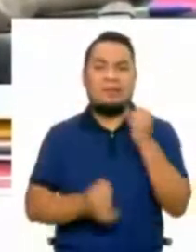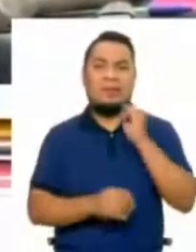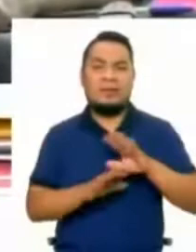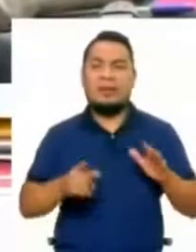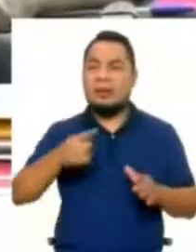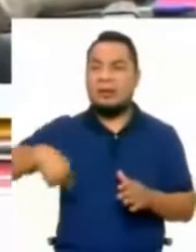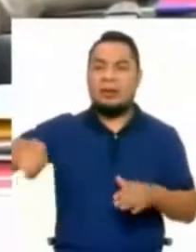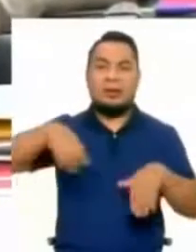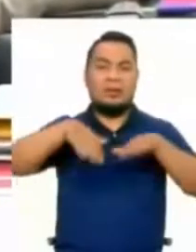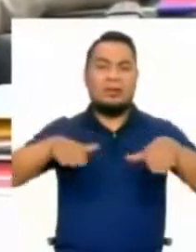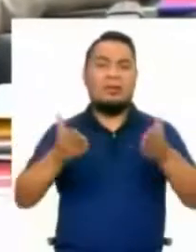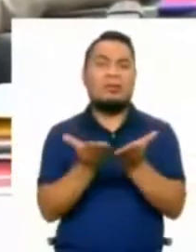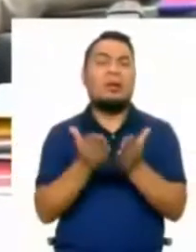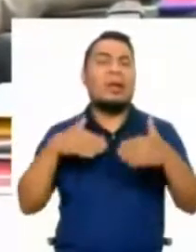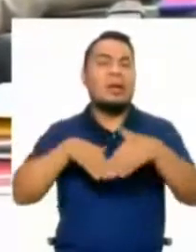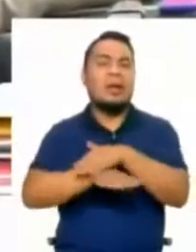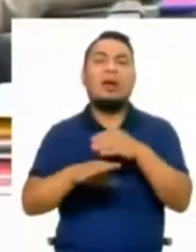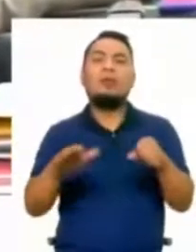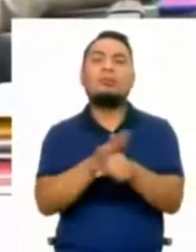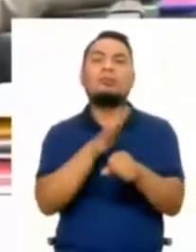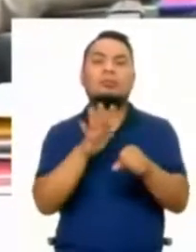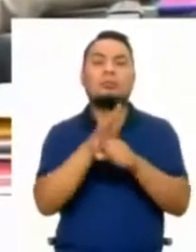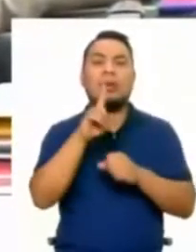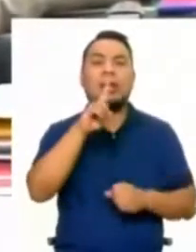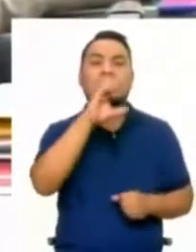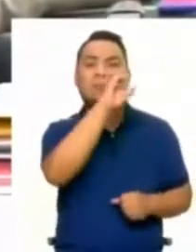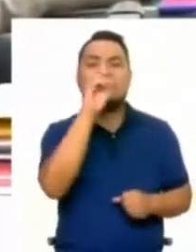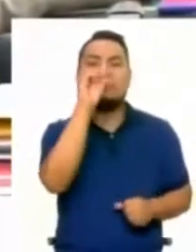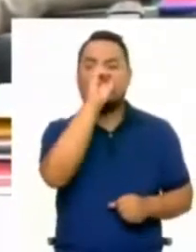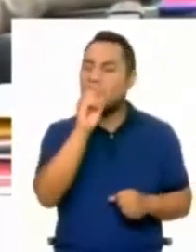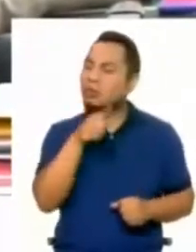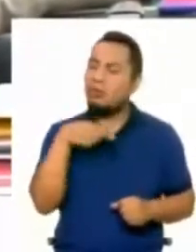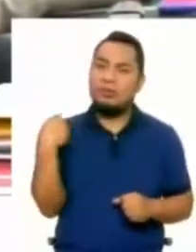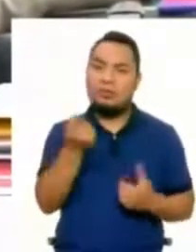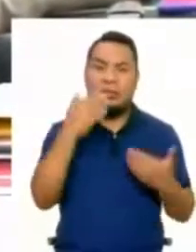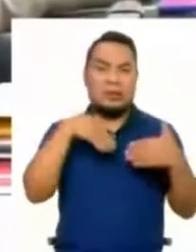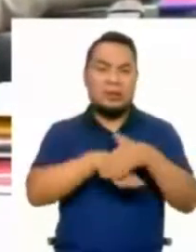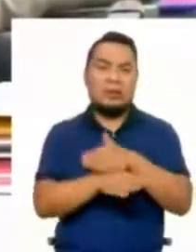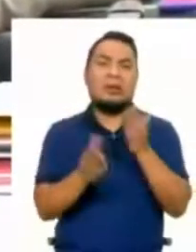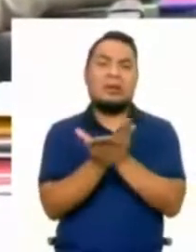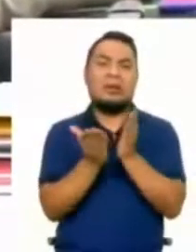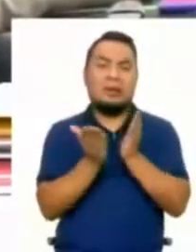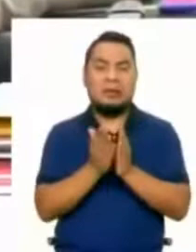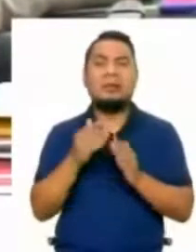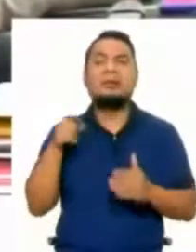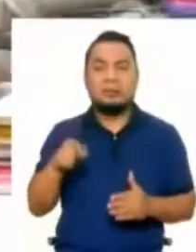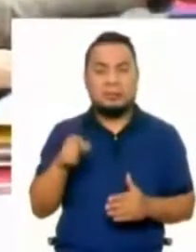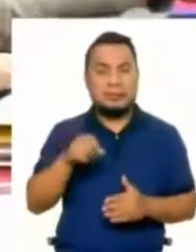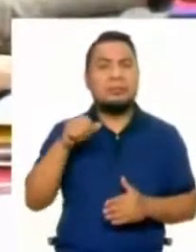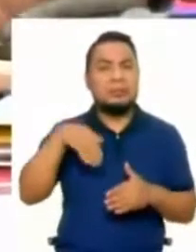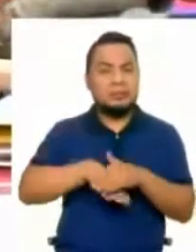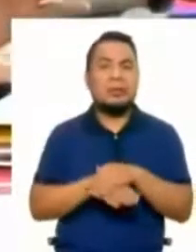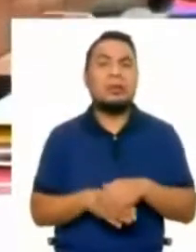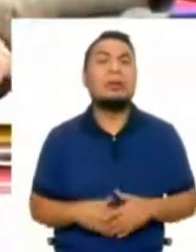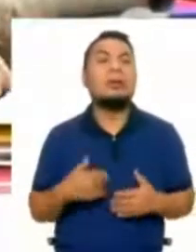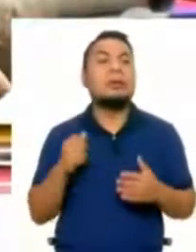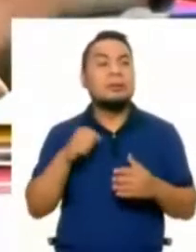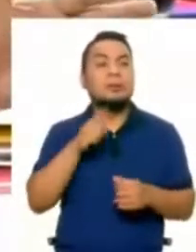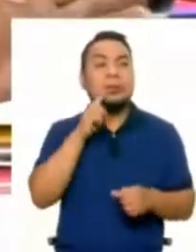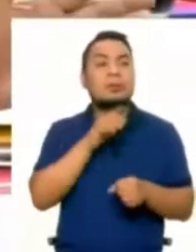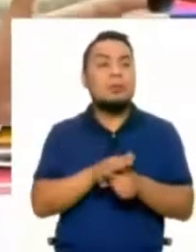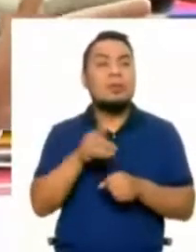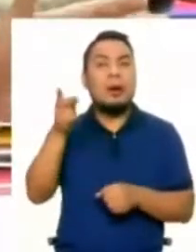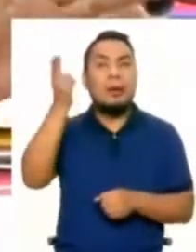Eso va a permitir que los alumnos tengan un aforo en sus aulas del 100%. Es el compromiso de